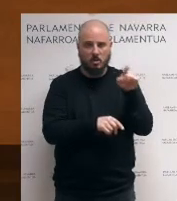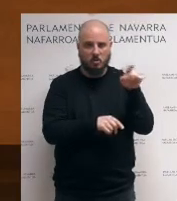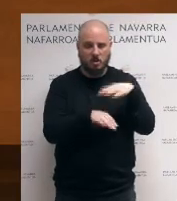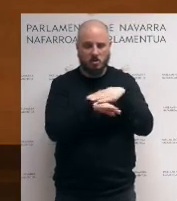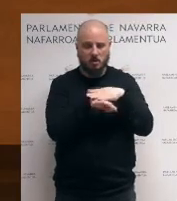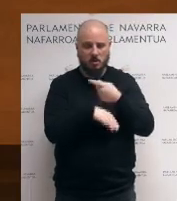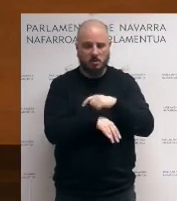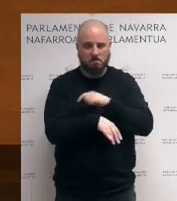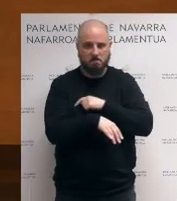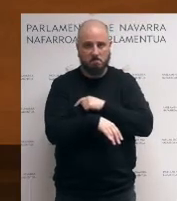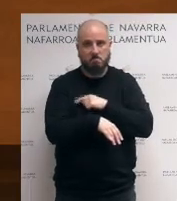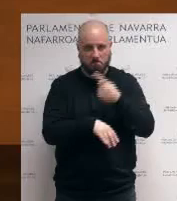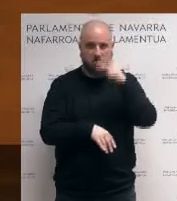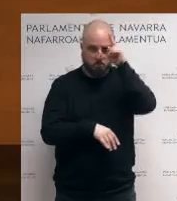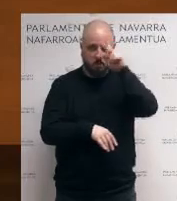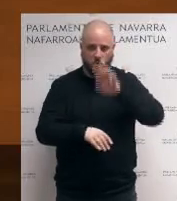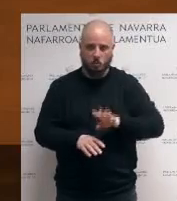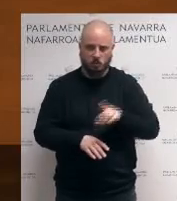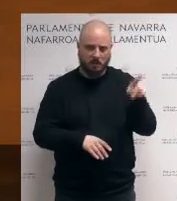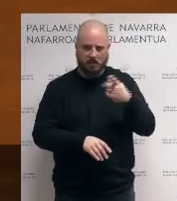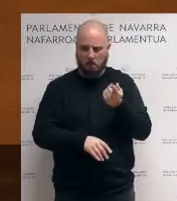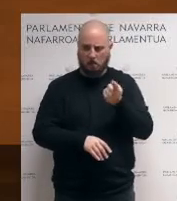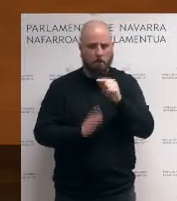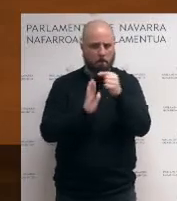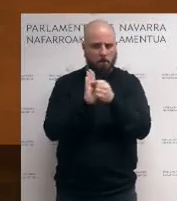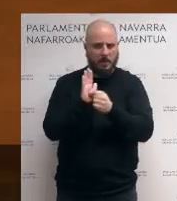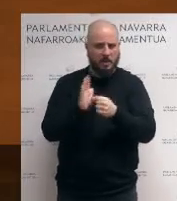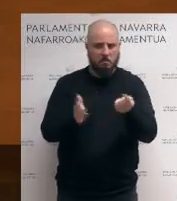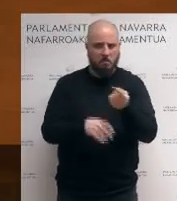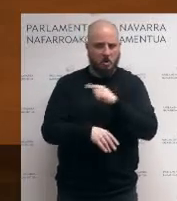tener un presidente sin principios ni ética a los mandos de ese gobierno. Gracias.